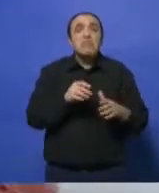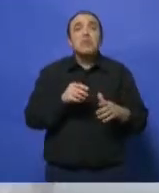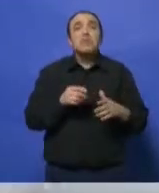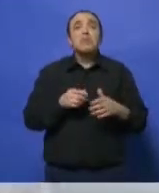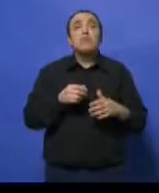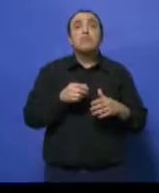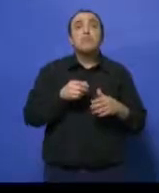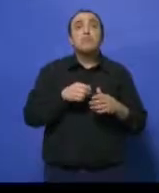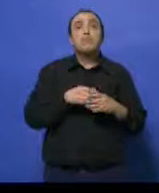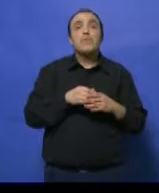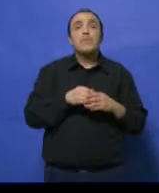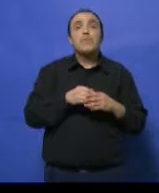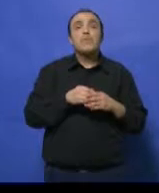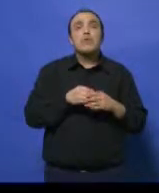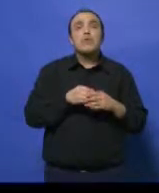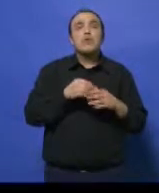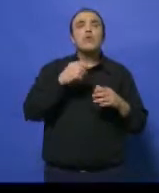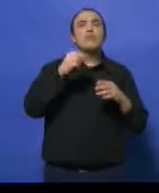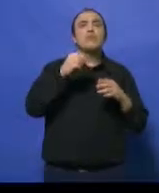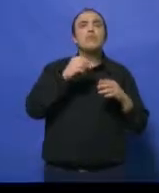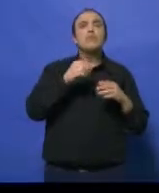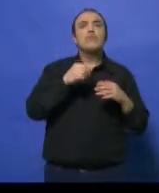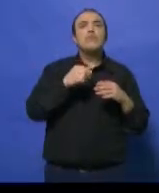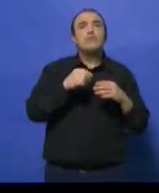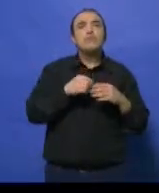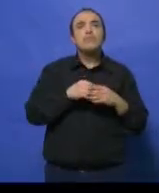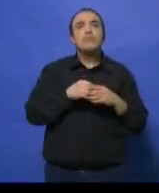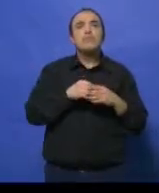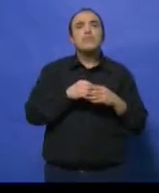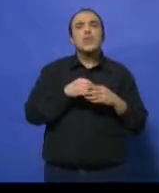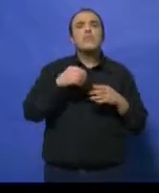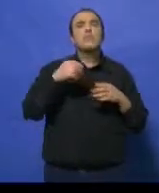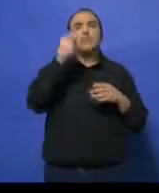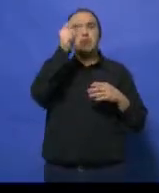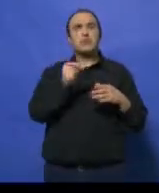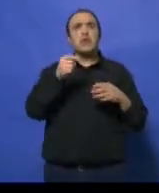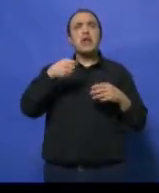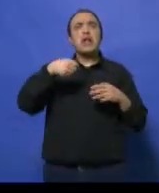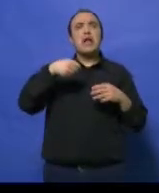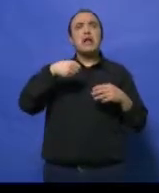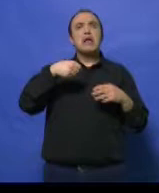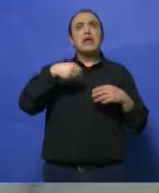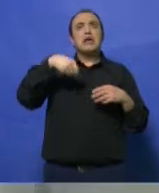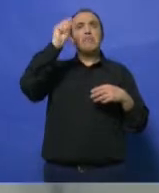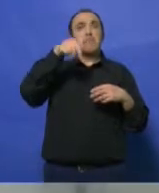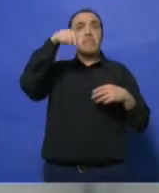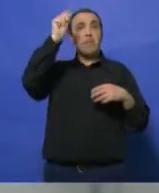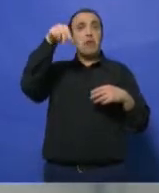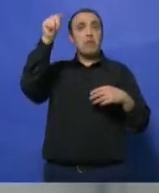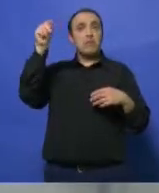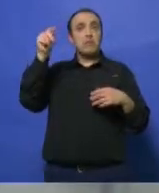bueno, Resiliencia cuenta la historia de una artista plástica, Azul, que sufre una violación y cómo cambia su